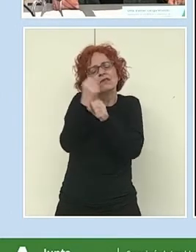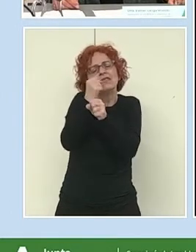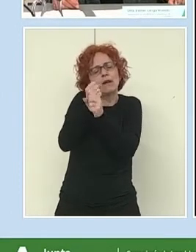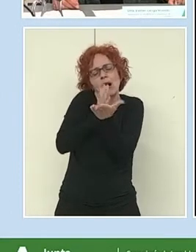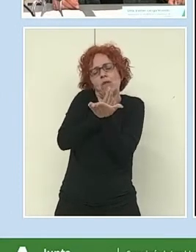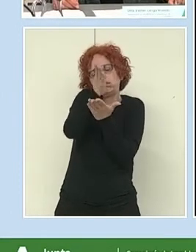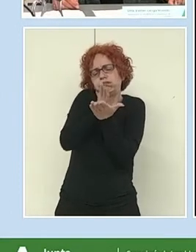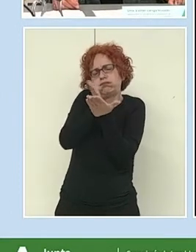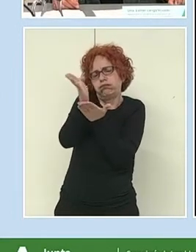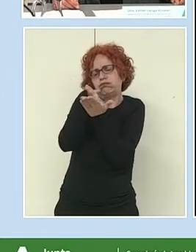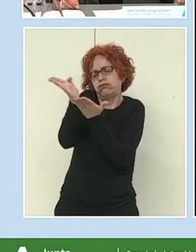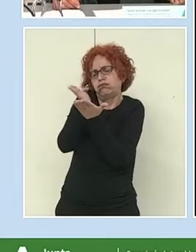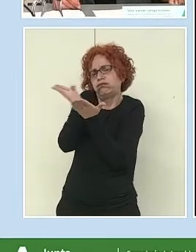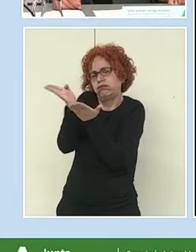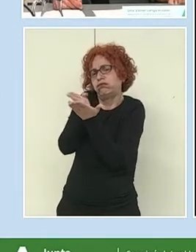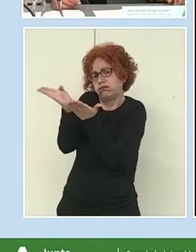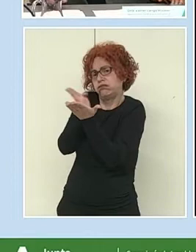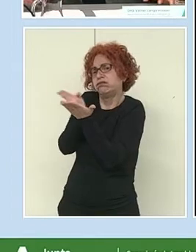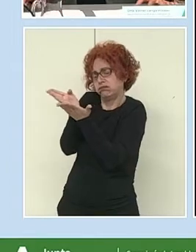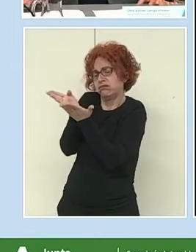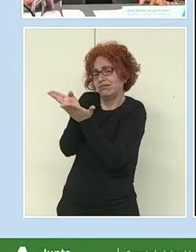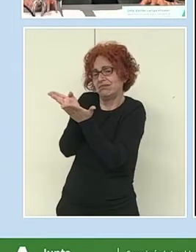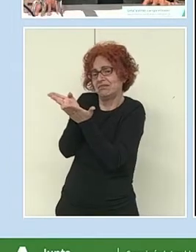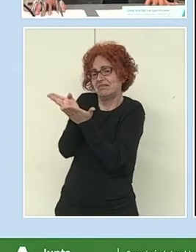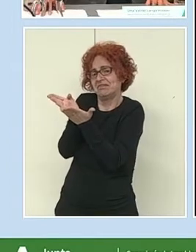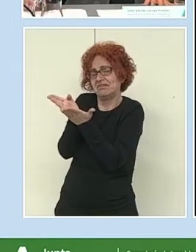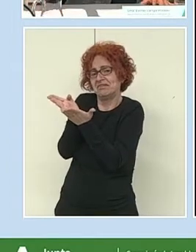disciplina en este sector.